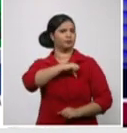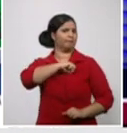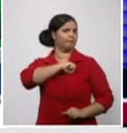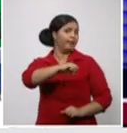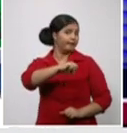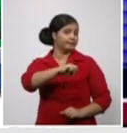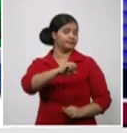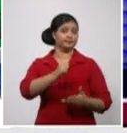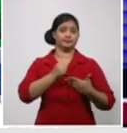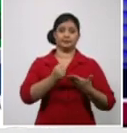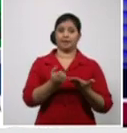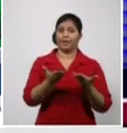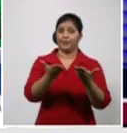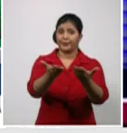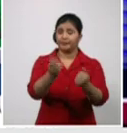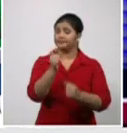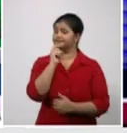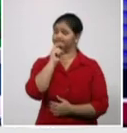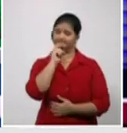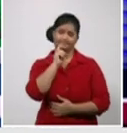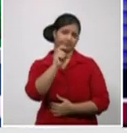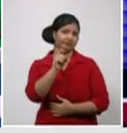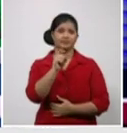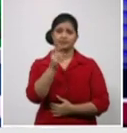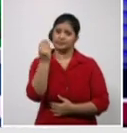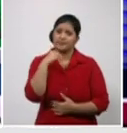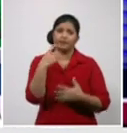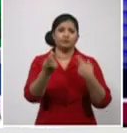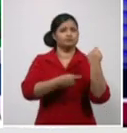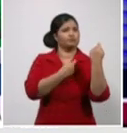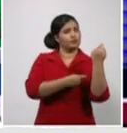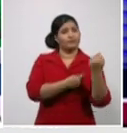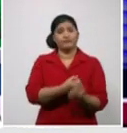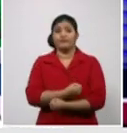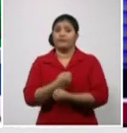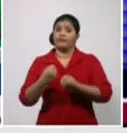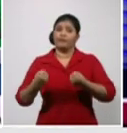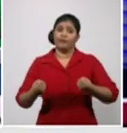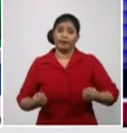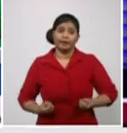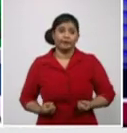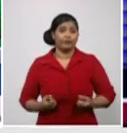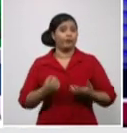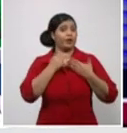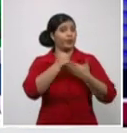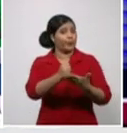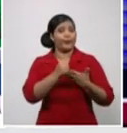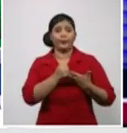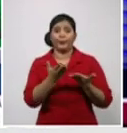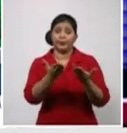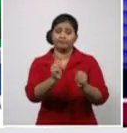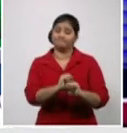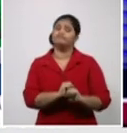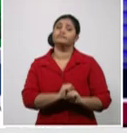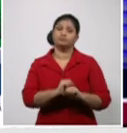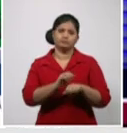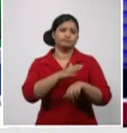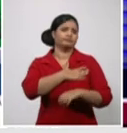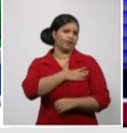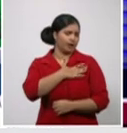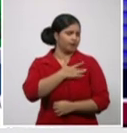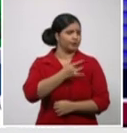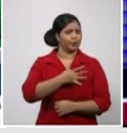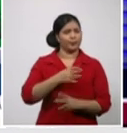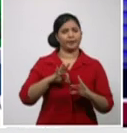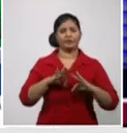posible recuperarla a pesar de las maniobras de reanimación cardiopulmonar. Lamentamos mucho y damos las condolencias